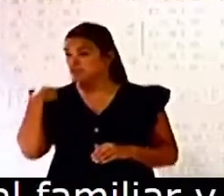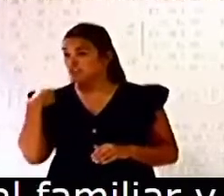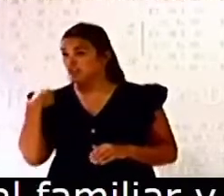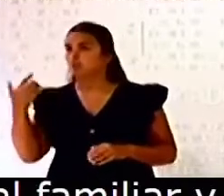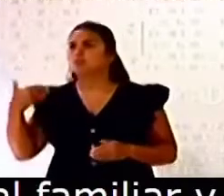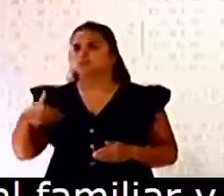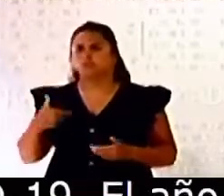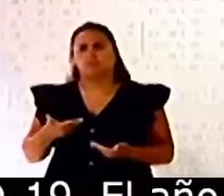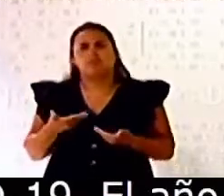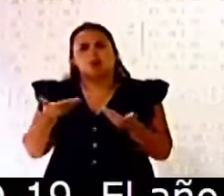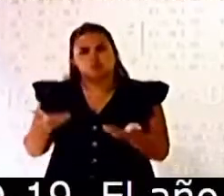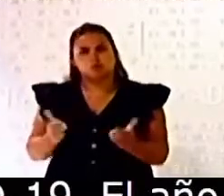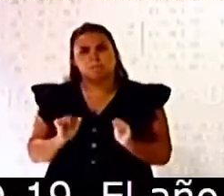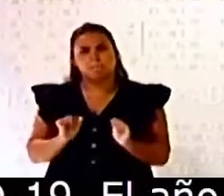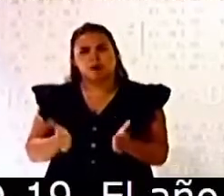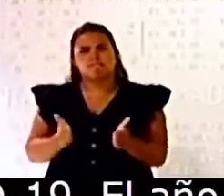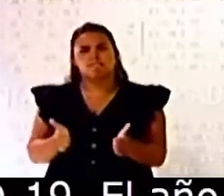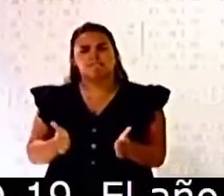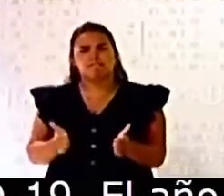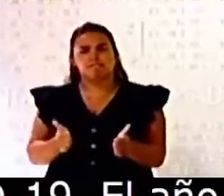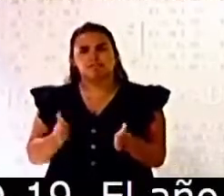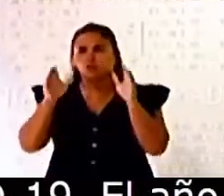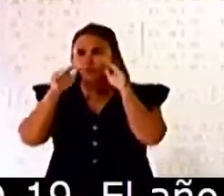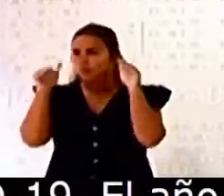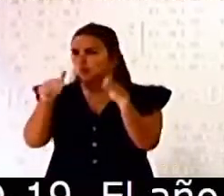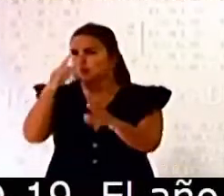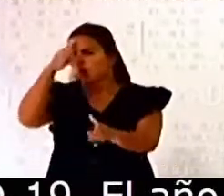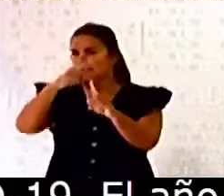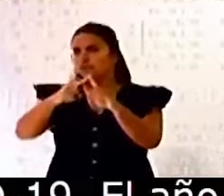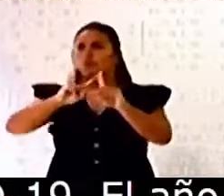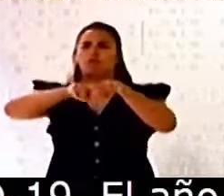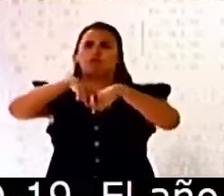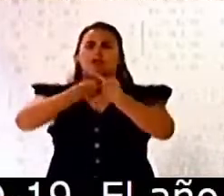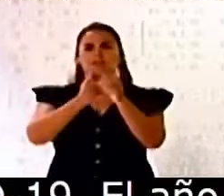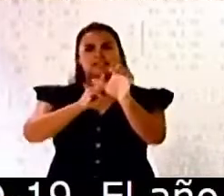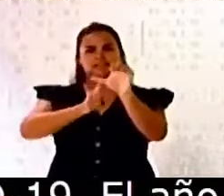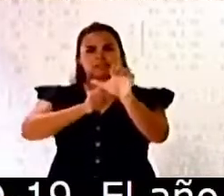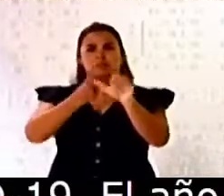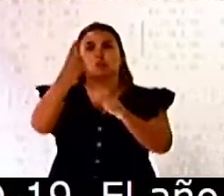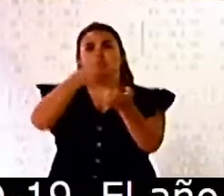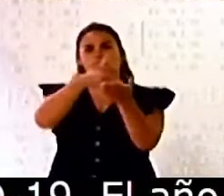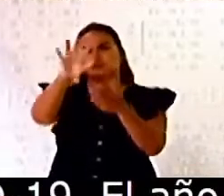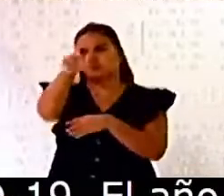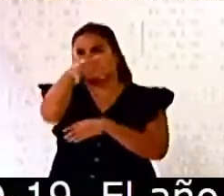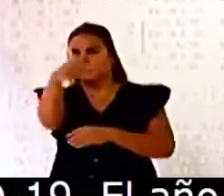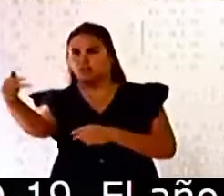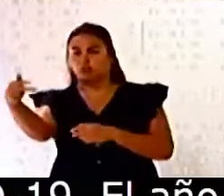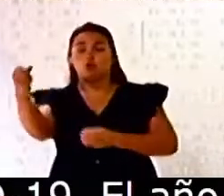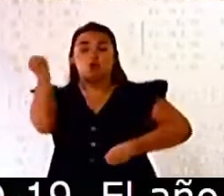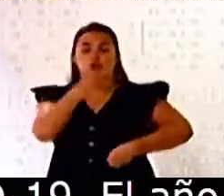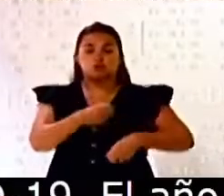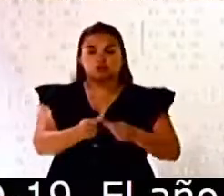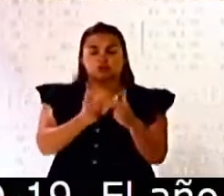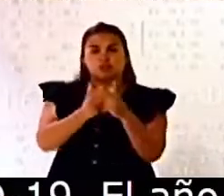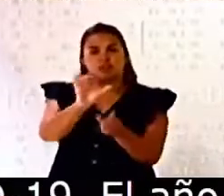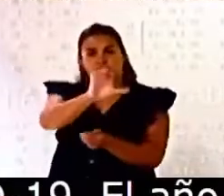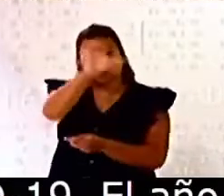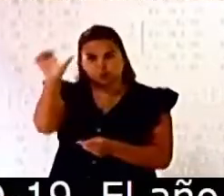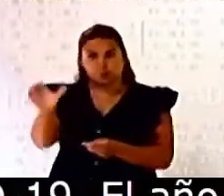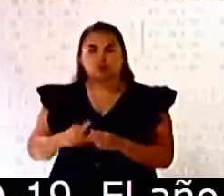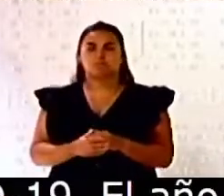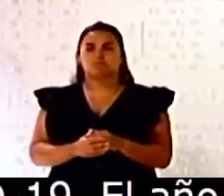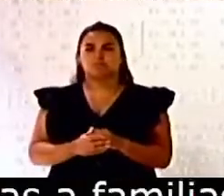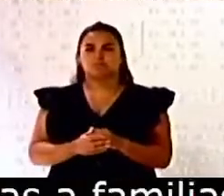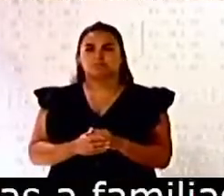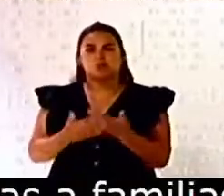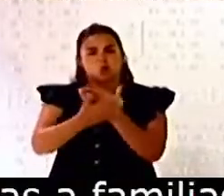marcha unas ayudas destinadas a las familias extremeñas, 1 millón de euros, Fondo Social Europeo, órgano